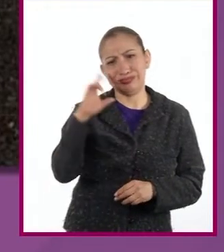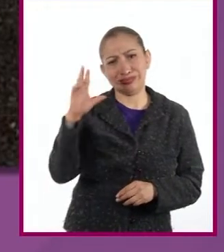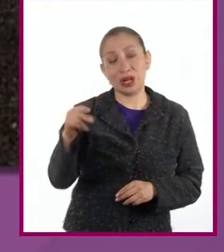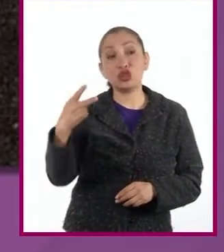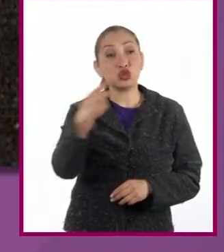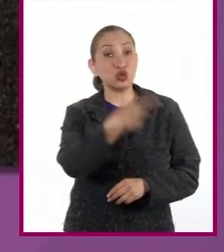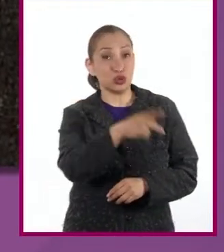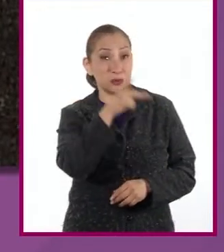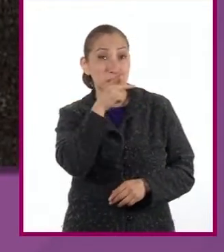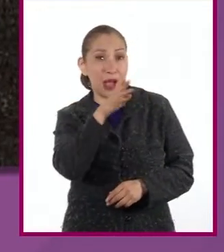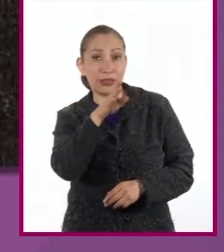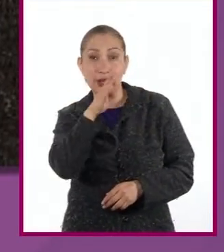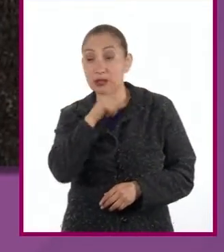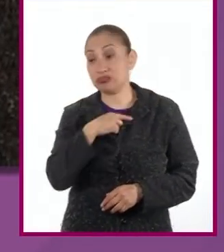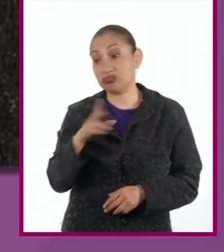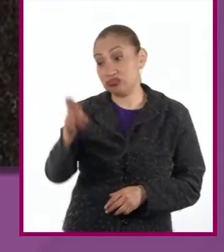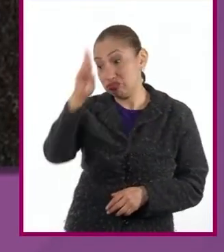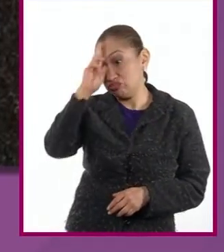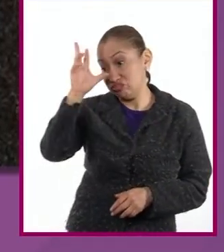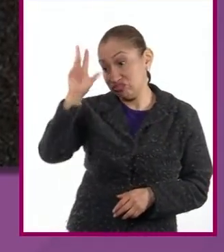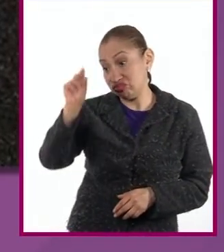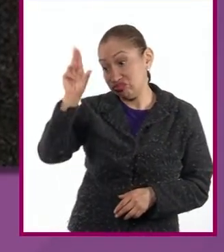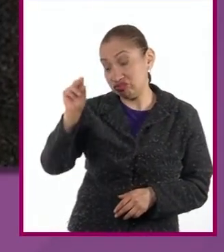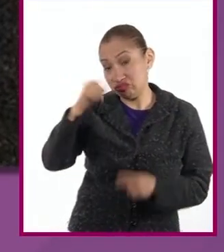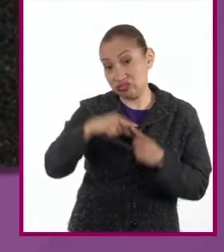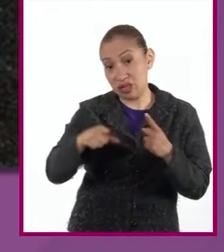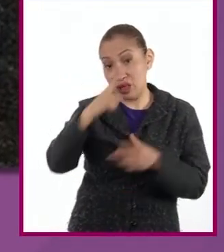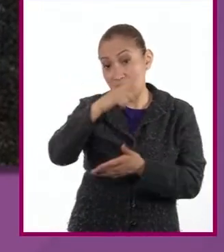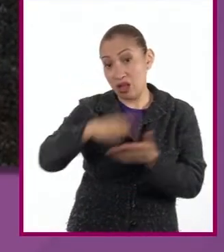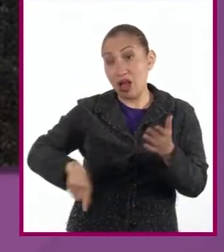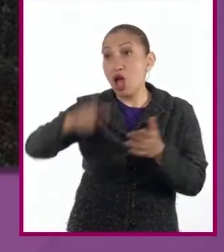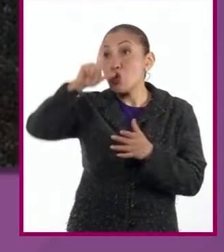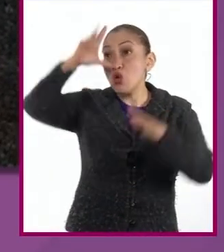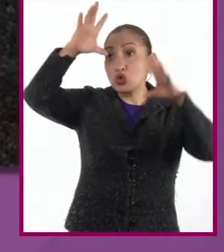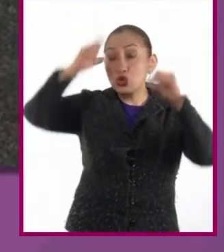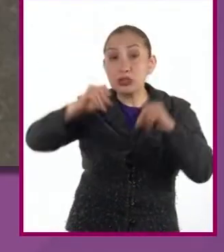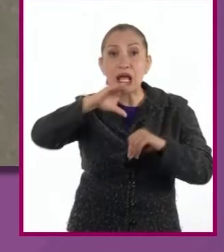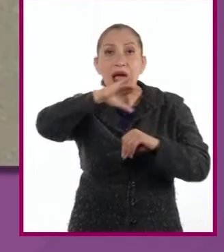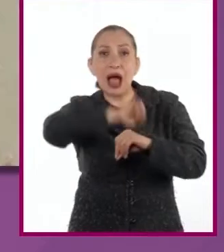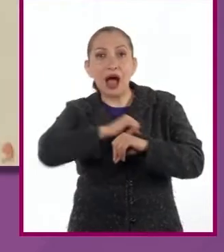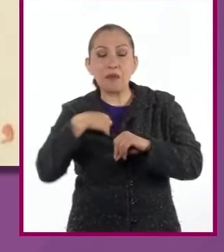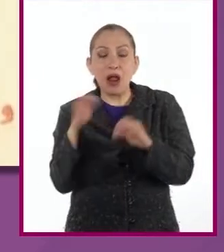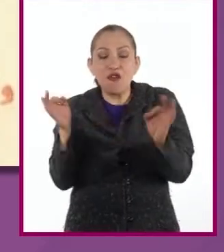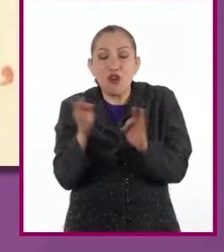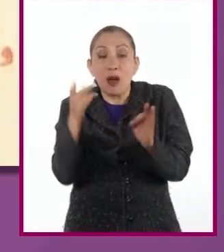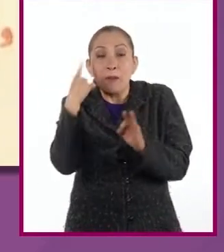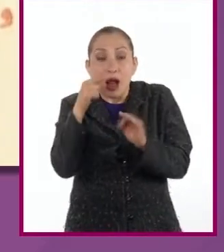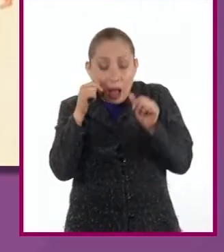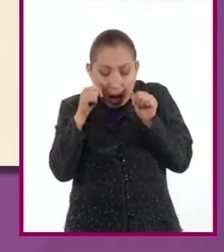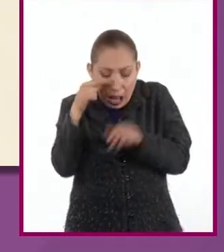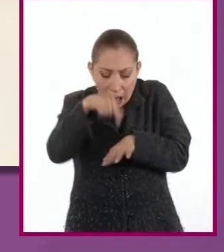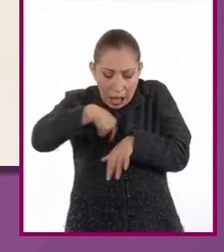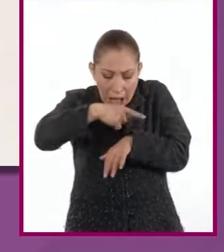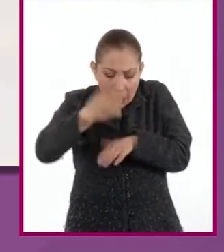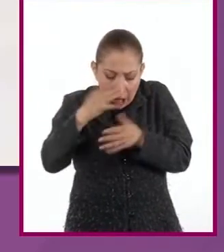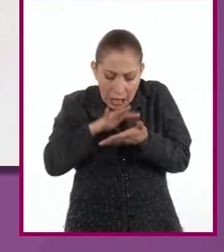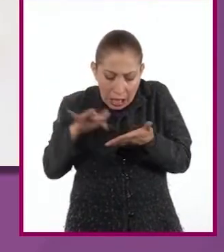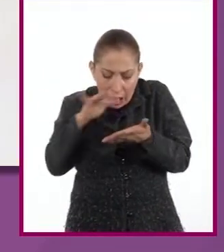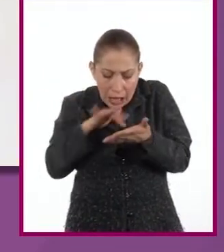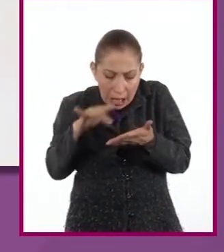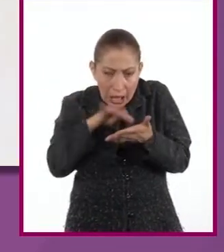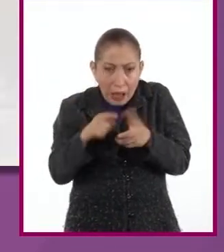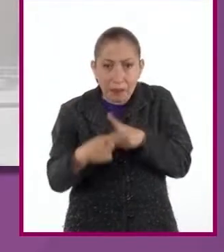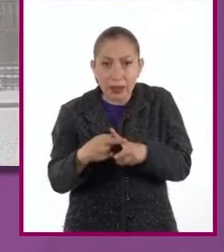sus padres le pusieron varios obstáculos, como quitarle la luz y la calefacción, para evitar que dedicara horas a la lectura de los